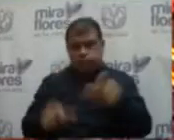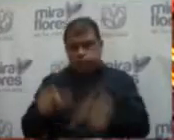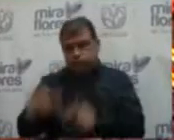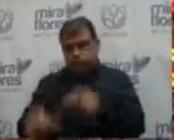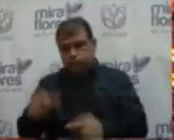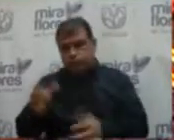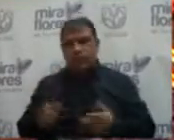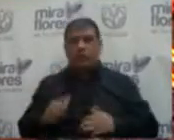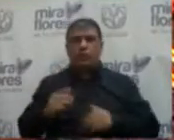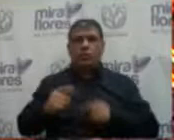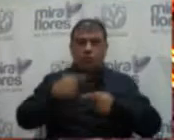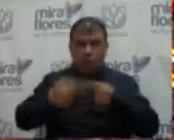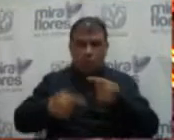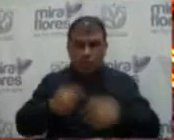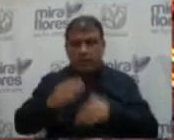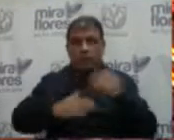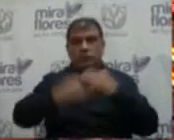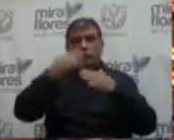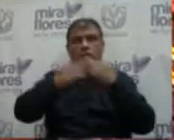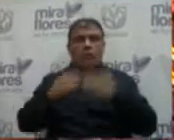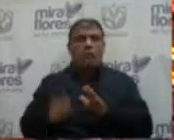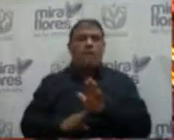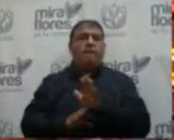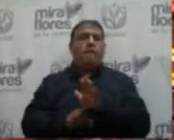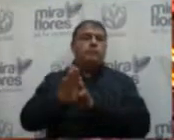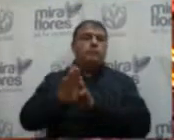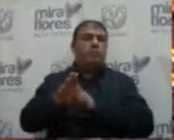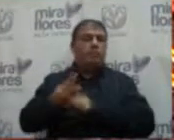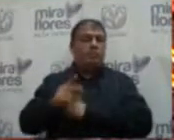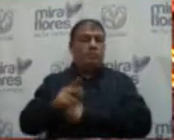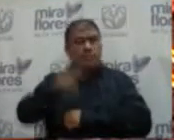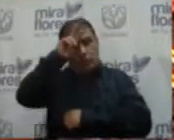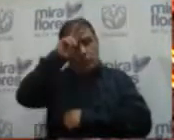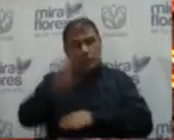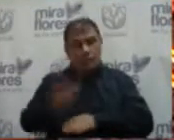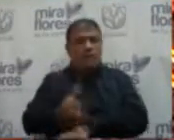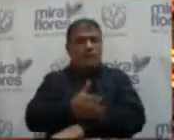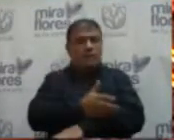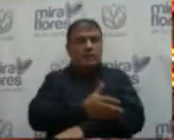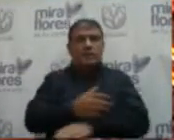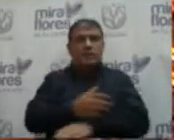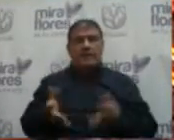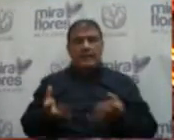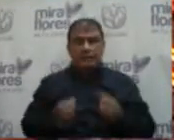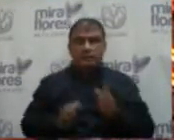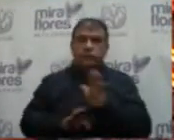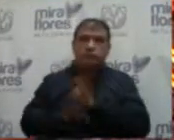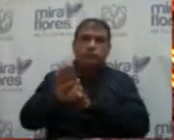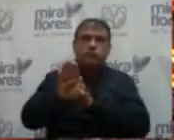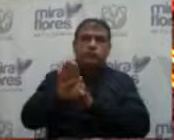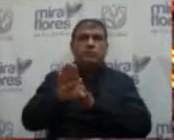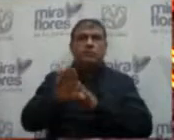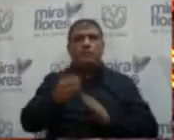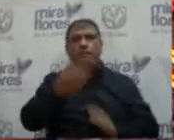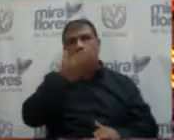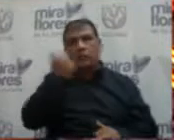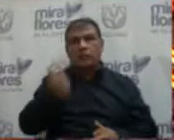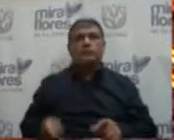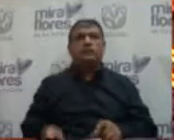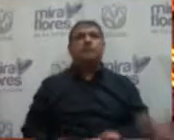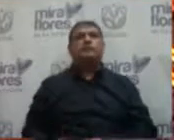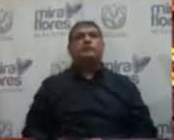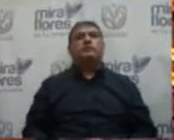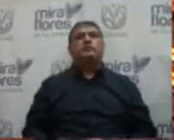día construyen un país que avanza, que crece, que quiere ser mejor. Es por